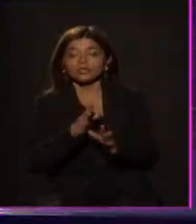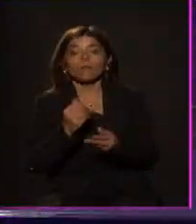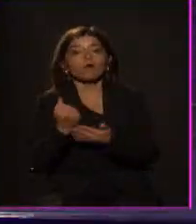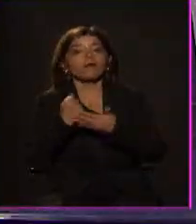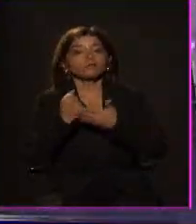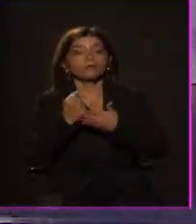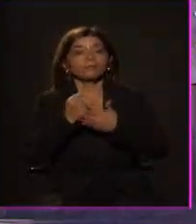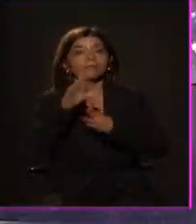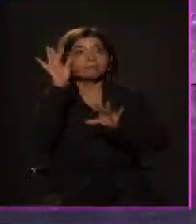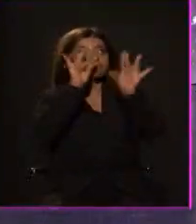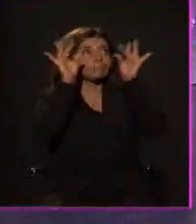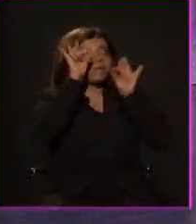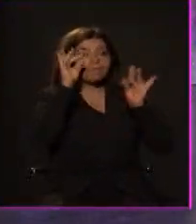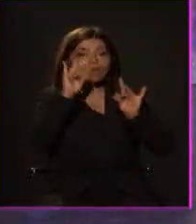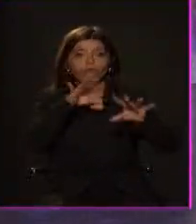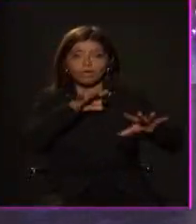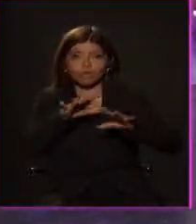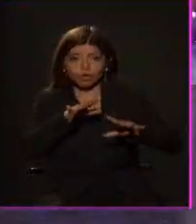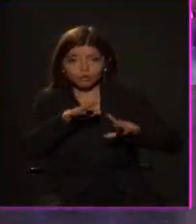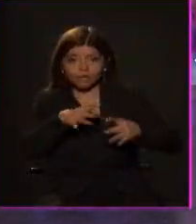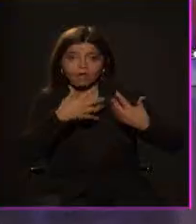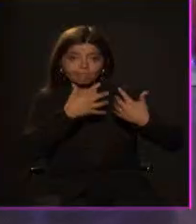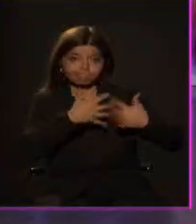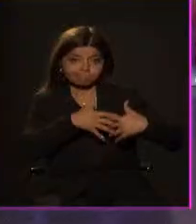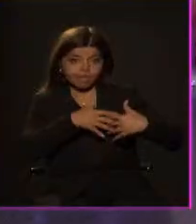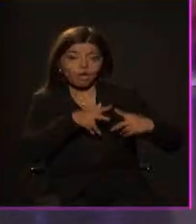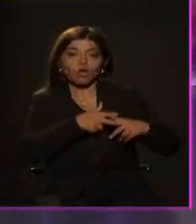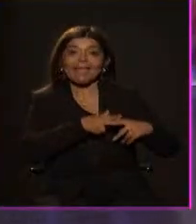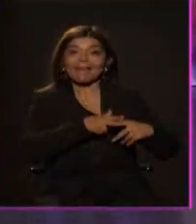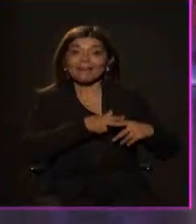capacidad de descubrir cosas usando esta herramienta.